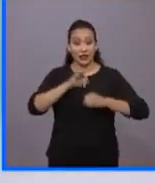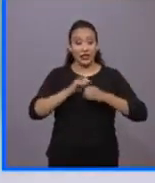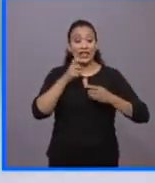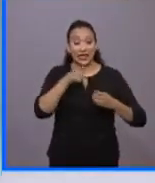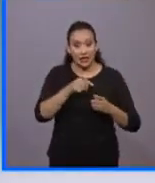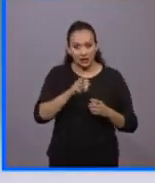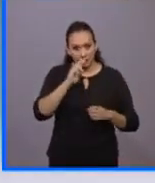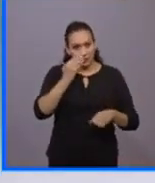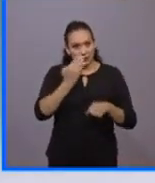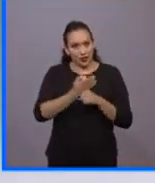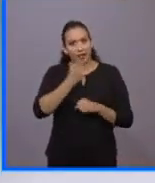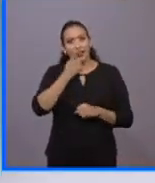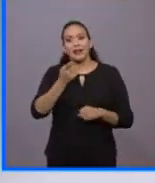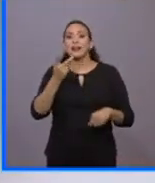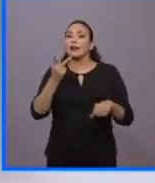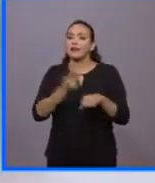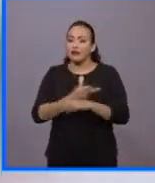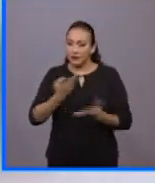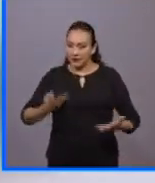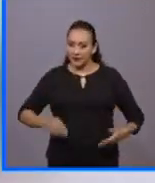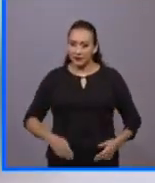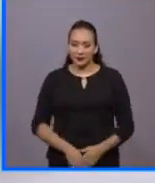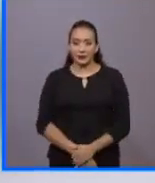los alcances correspondientes.